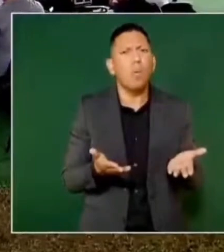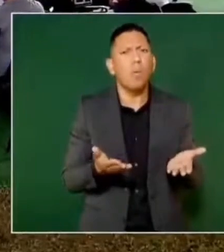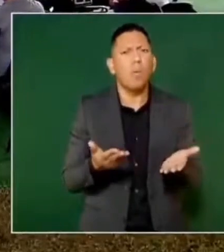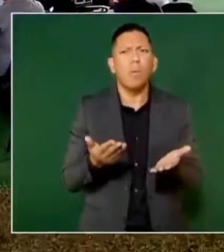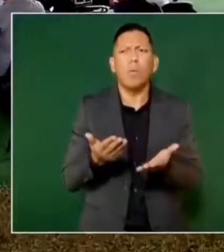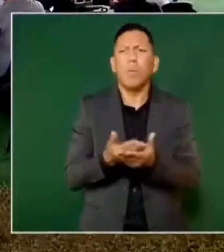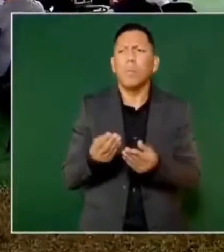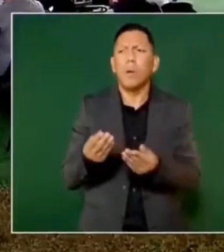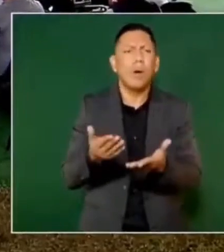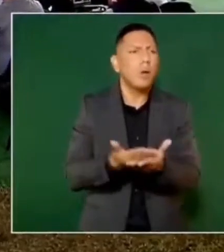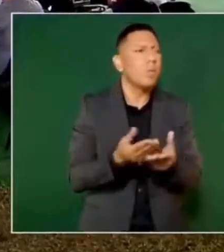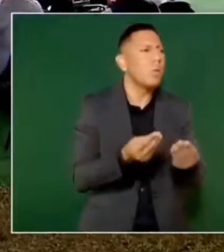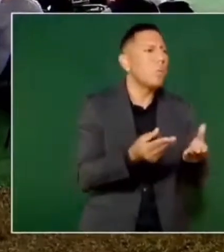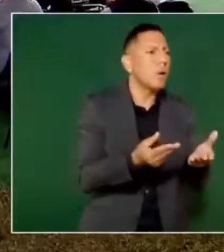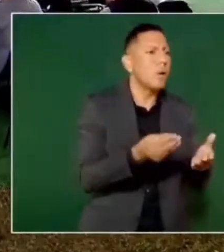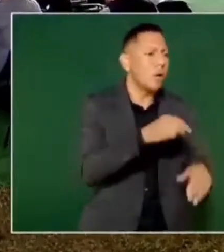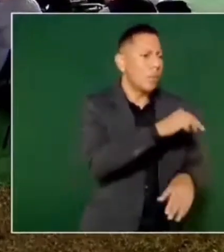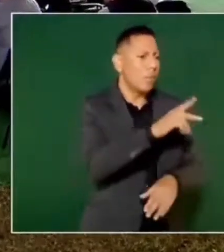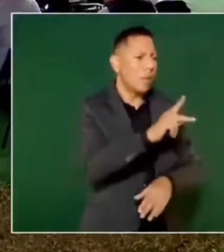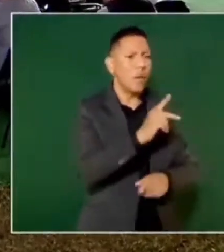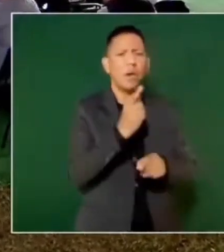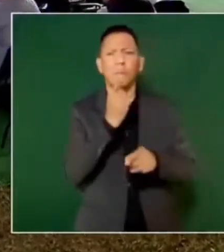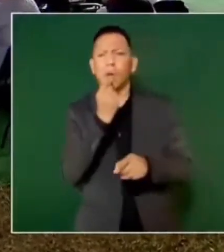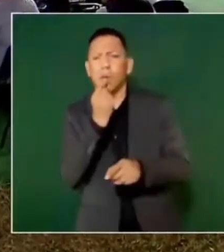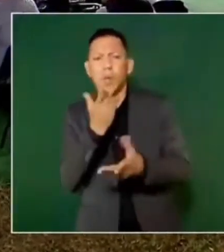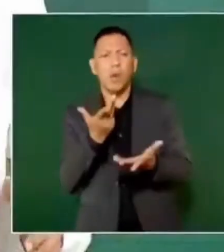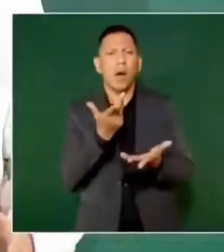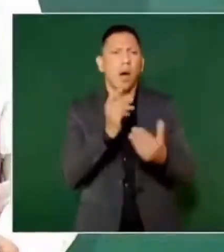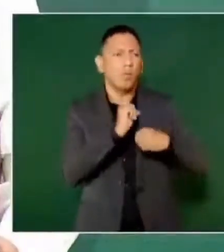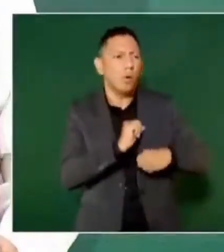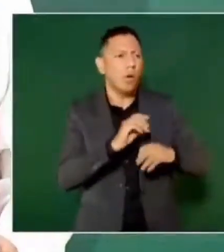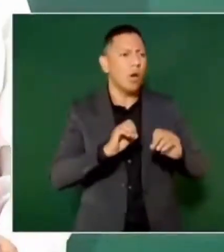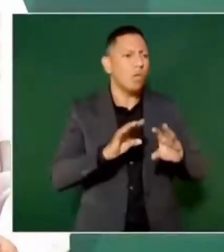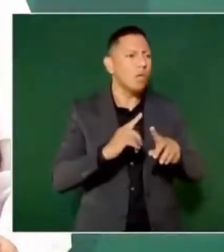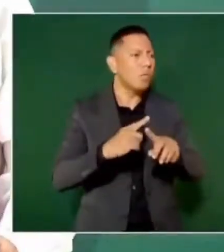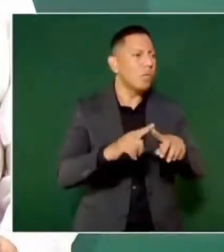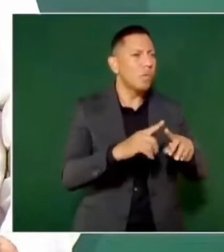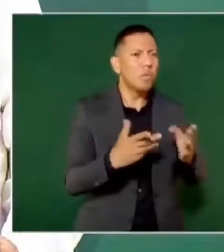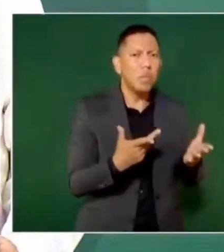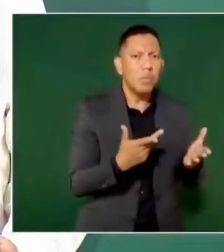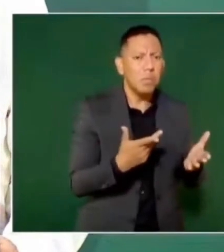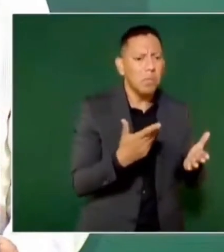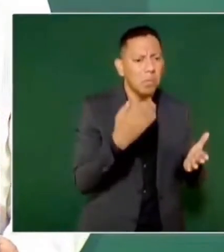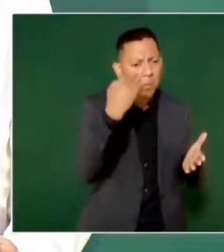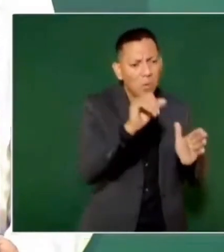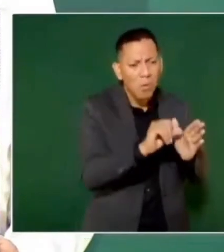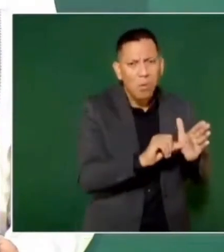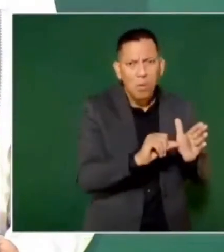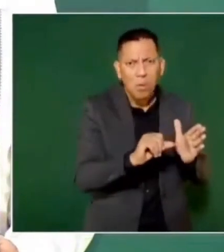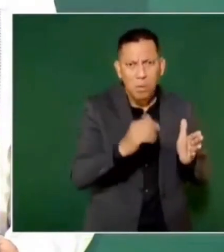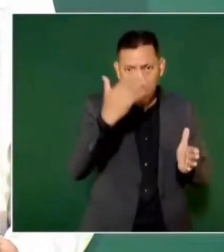y más antes las instituciones, que no cuando llegamos